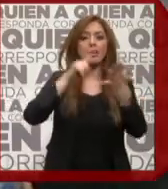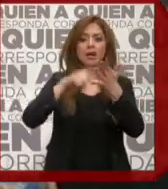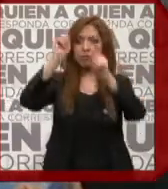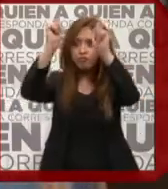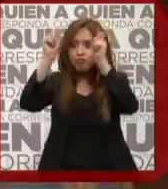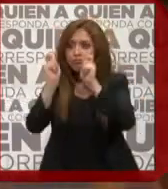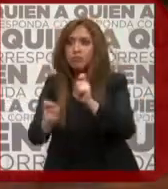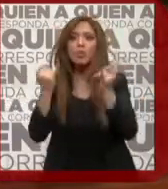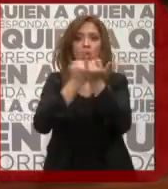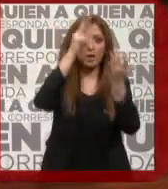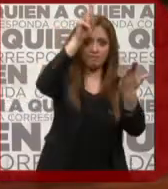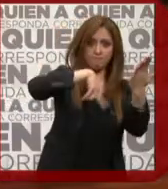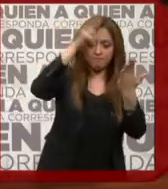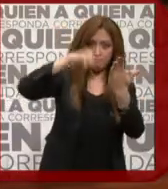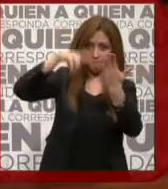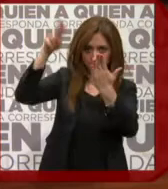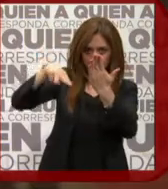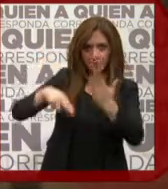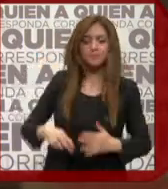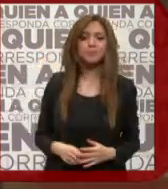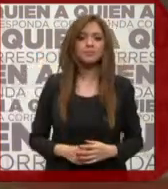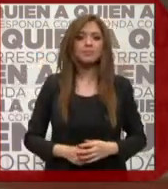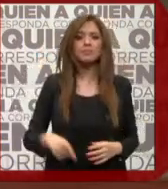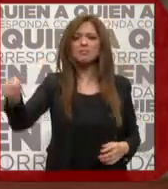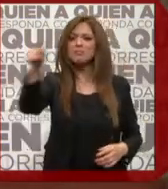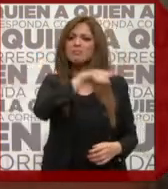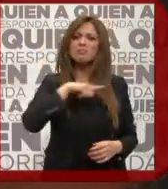esos objetos, su realización